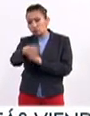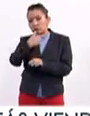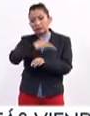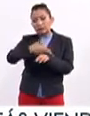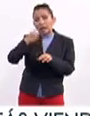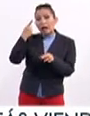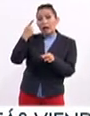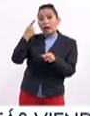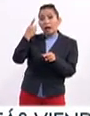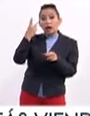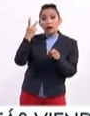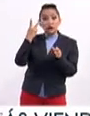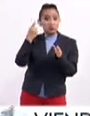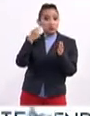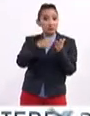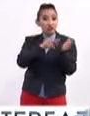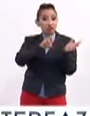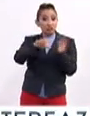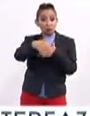de 1215.